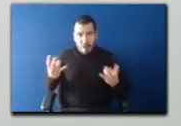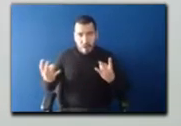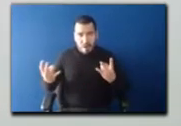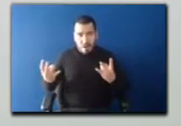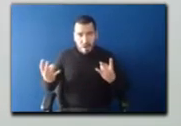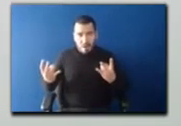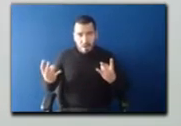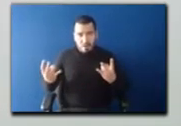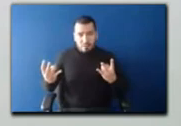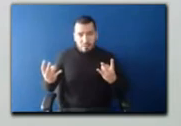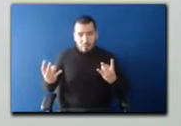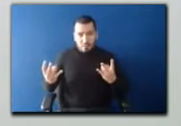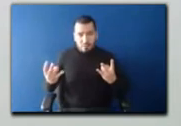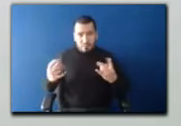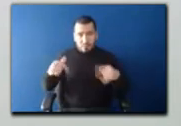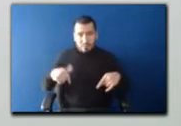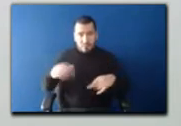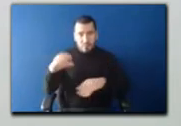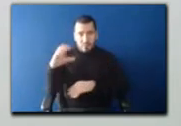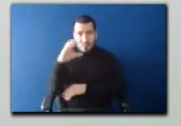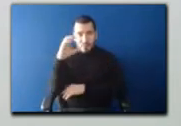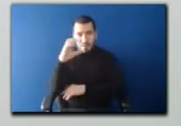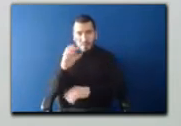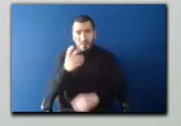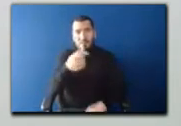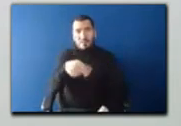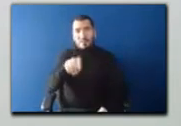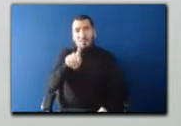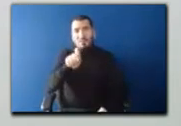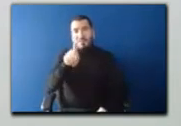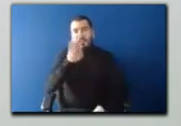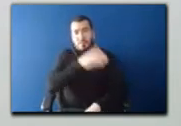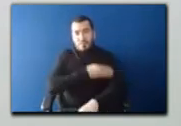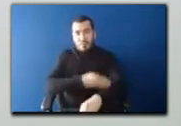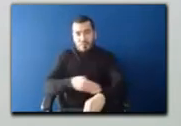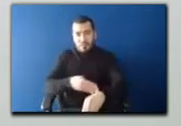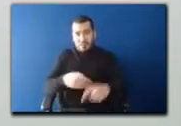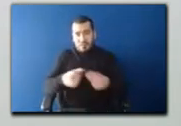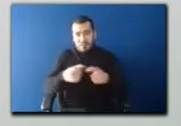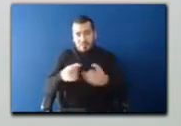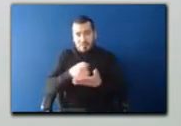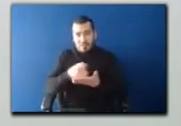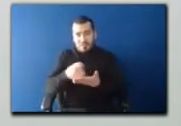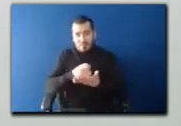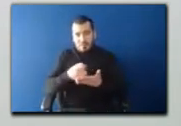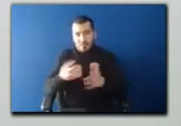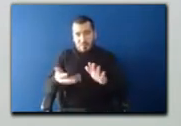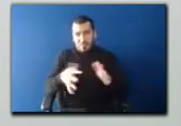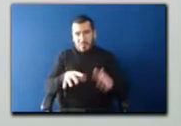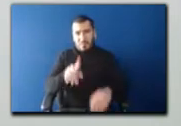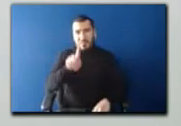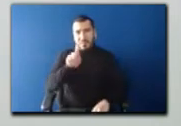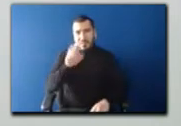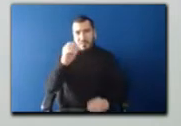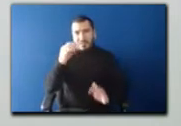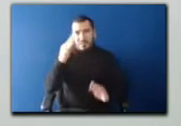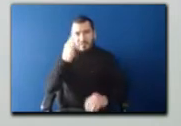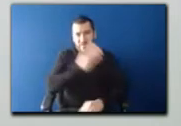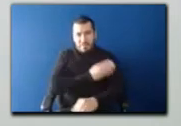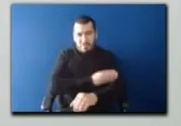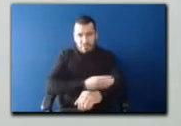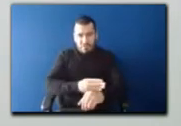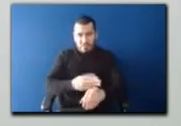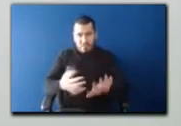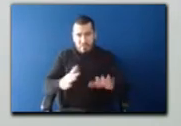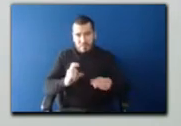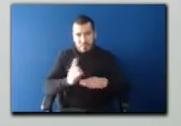En Colombia existen 15 millones, casi 16 millones de tarjetas de crédito, con cupos aprobados de cerca de 60 billones de pesos más o menos. Usados,